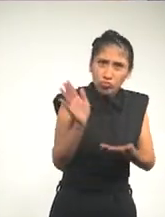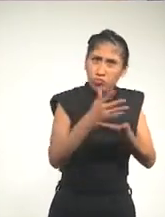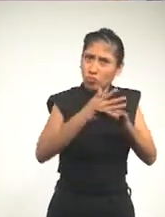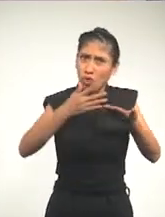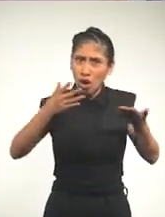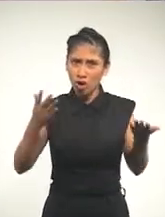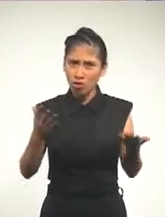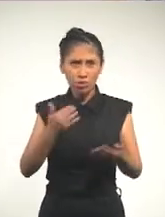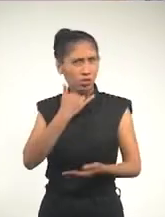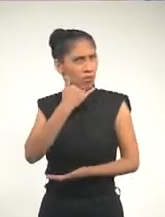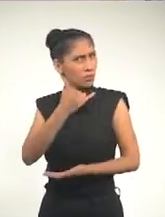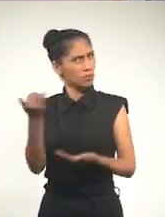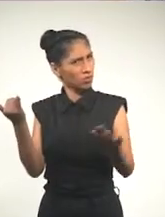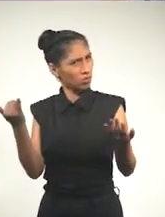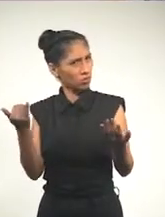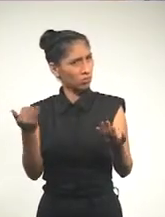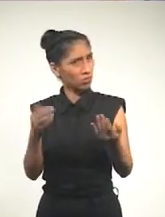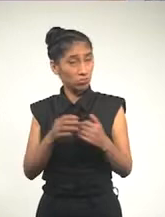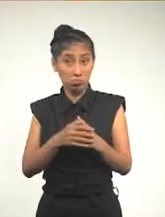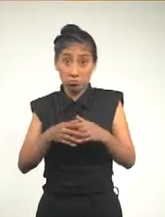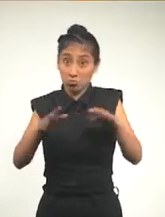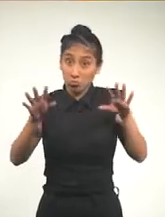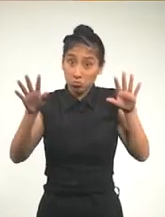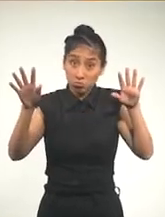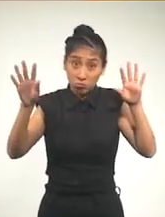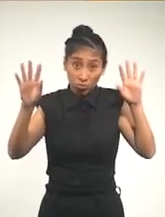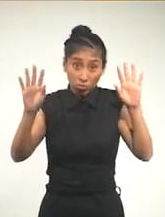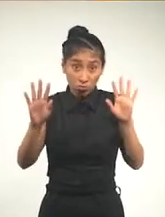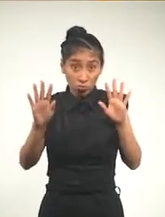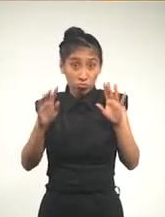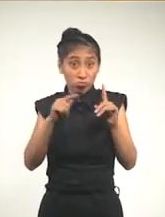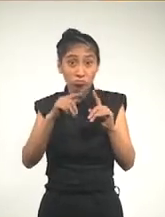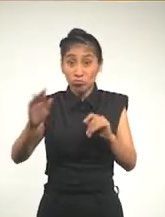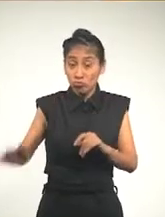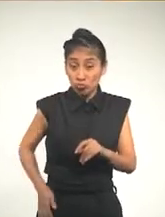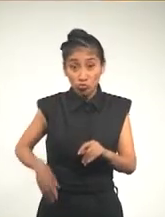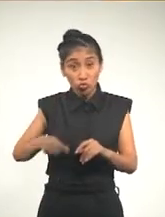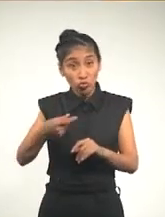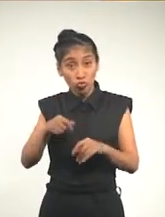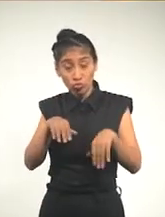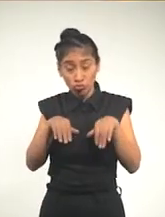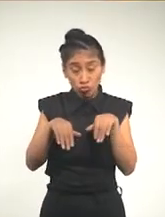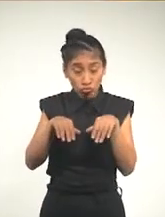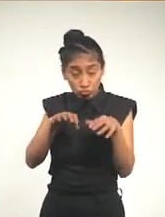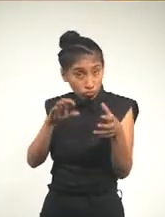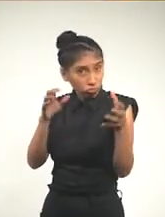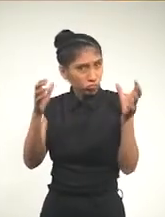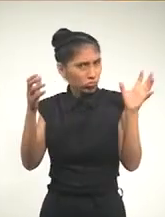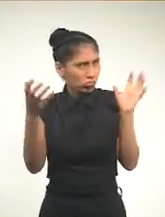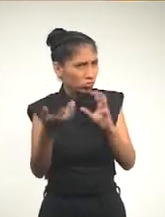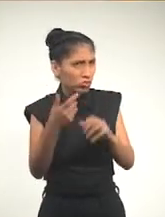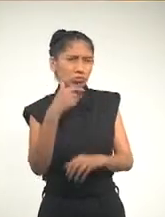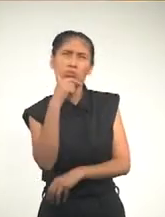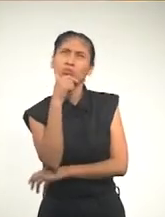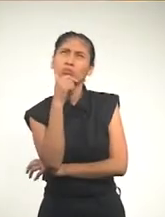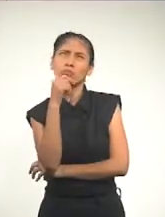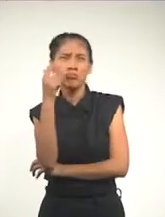noche. ¿Qué puede haber pasado? ¿Ha habido algún cambio en su rutina en estos días?